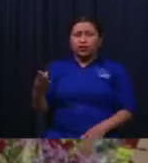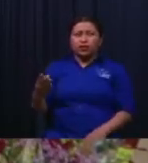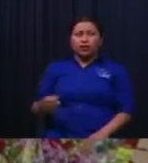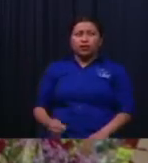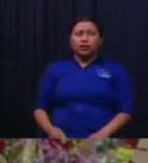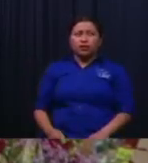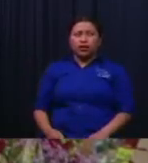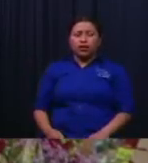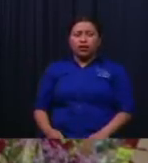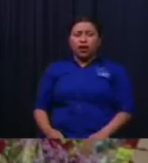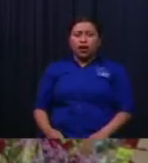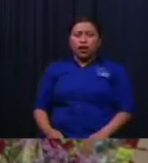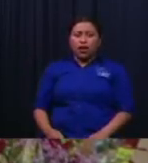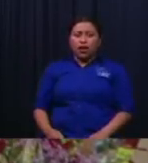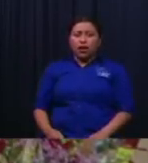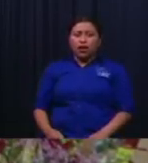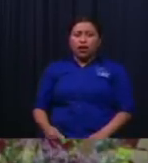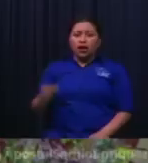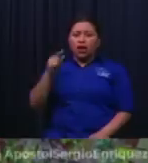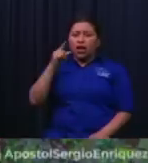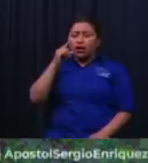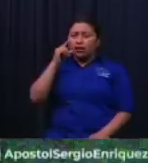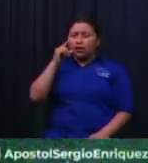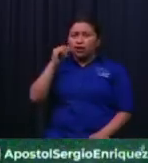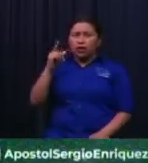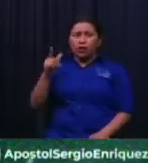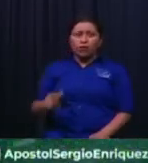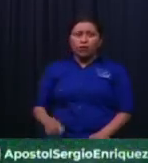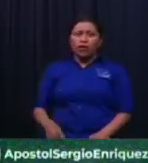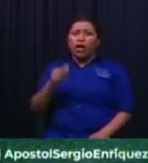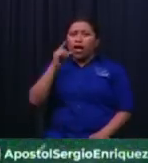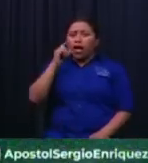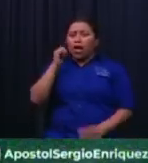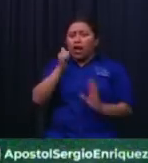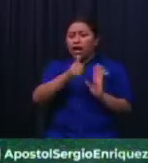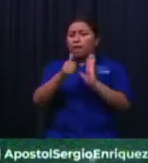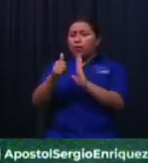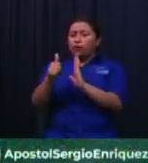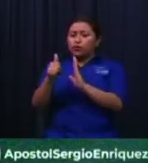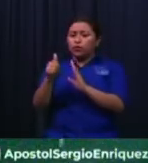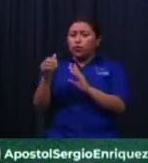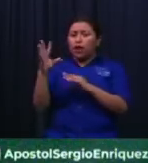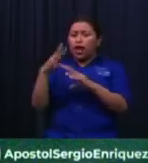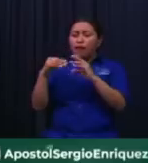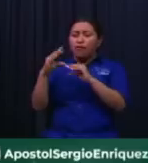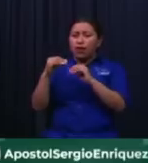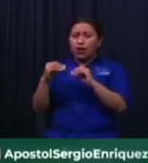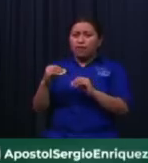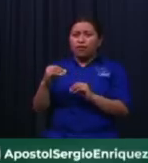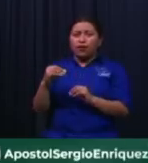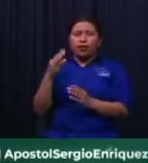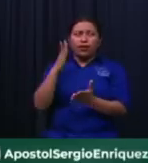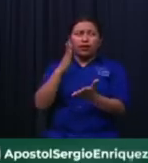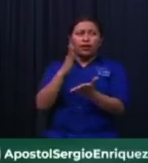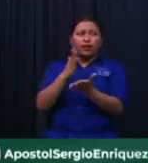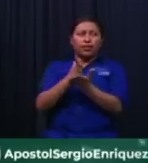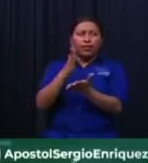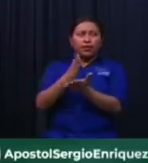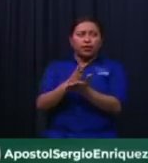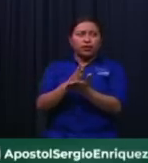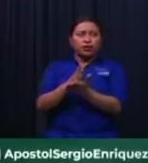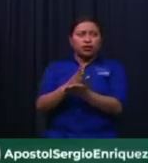alguien insensato, hermano. El apóstol nos hablaba de la necedad el domingo, ¿verdad? Así como Saúl, ¿verdad? Que era necio